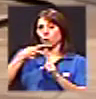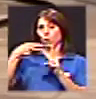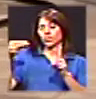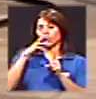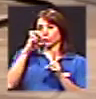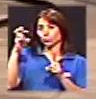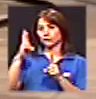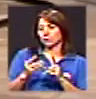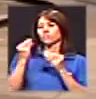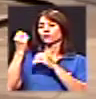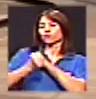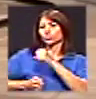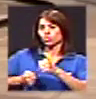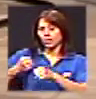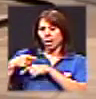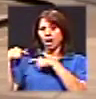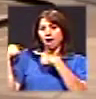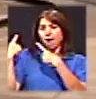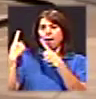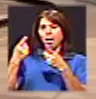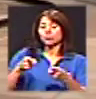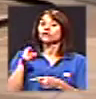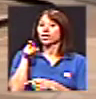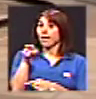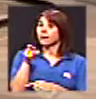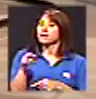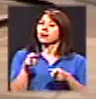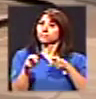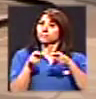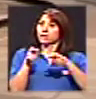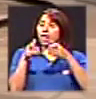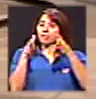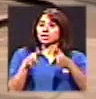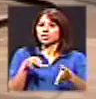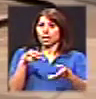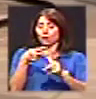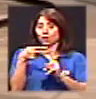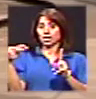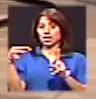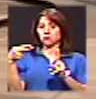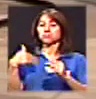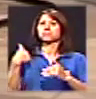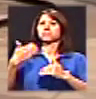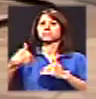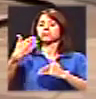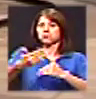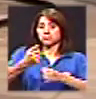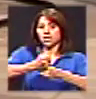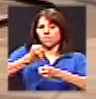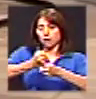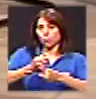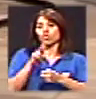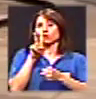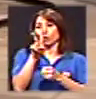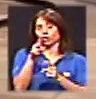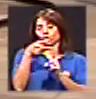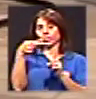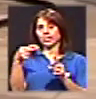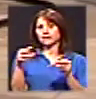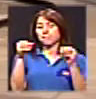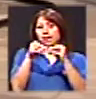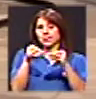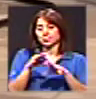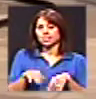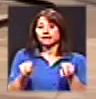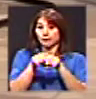años. Ahí, digamos, se formó como administrador hotelero, porque luego uh-huh. trabajó en 2 hoteles más y